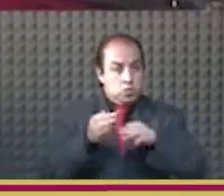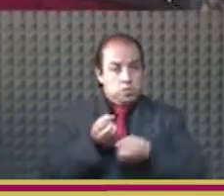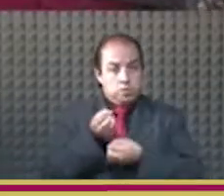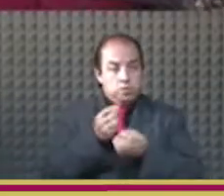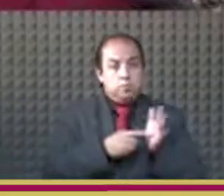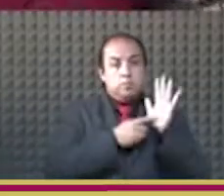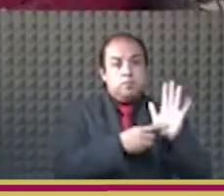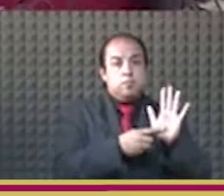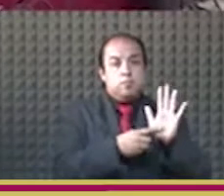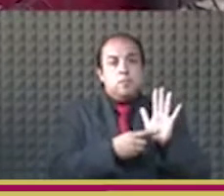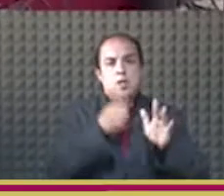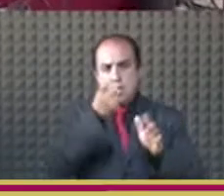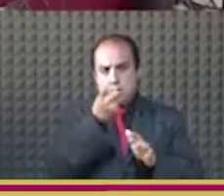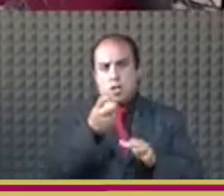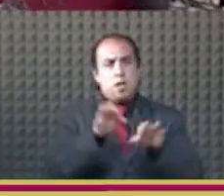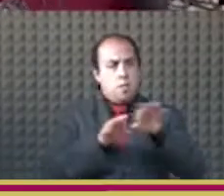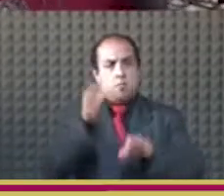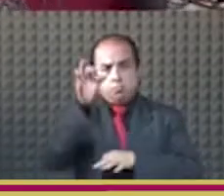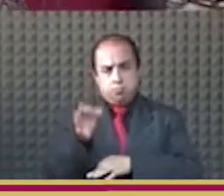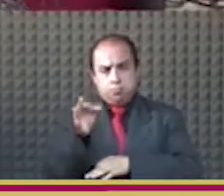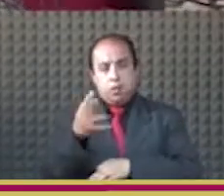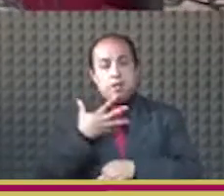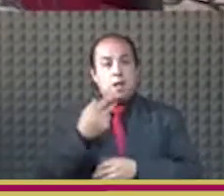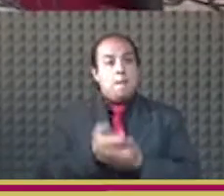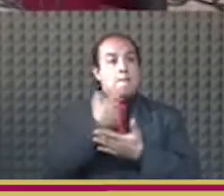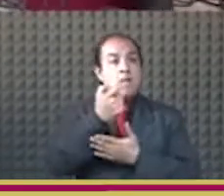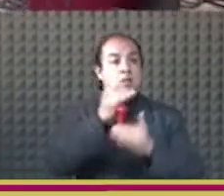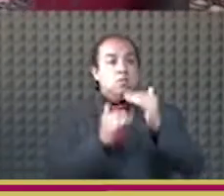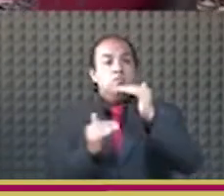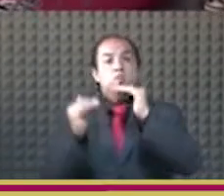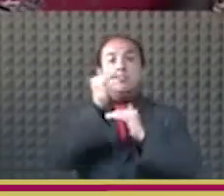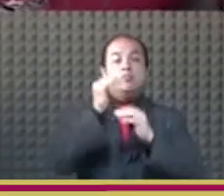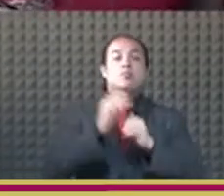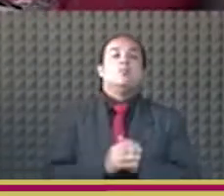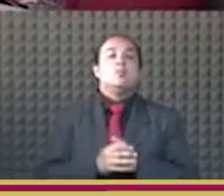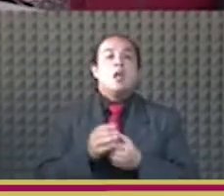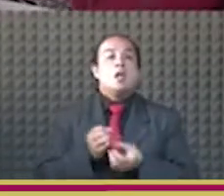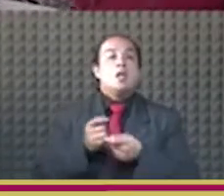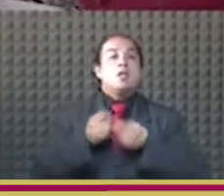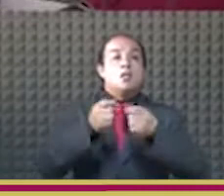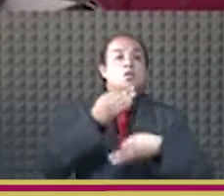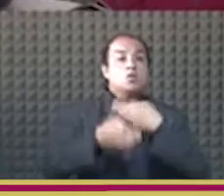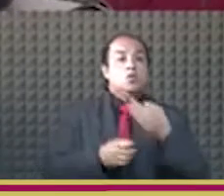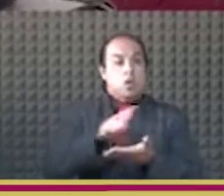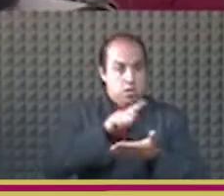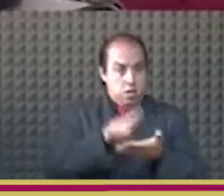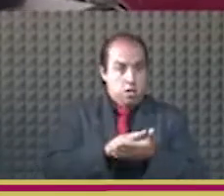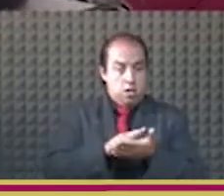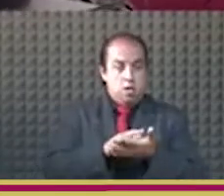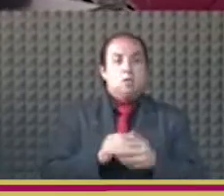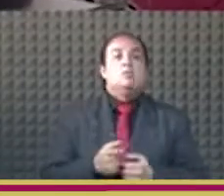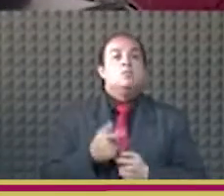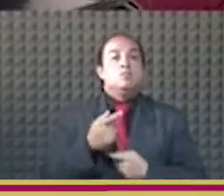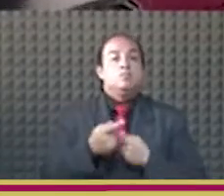son empleos dignos, es decir, superan el salario mínimo y se otorgan todas las prestaciones de ley.